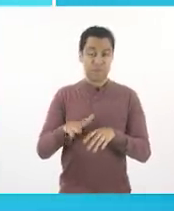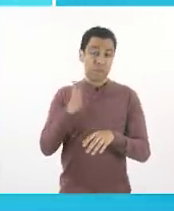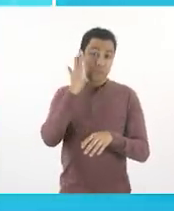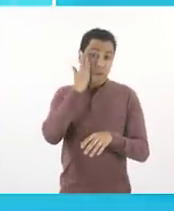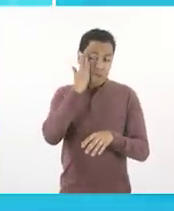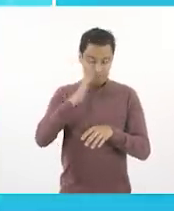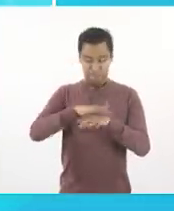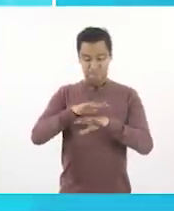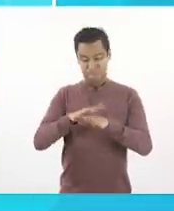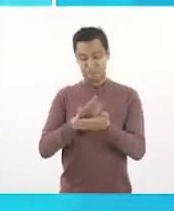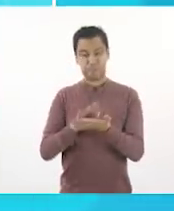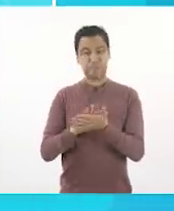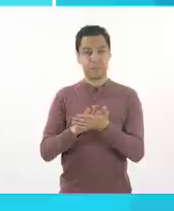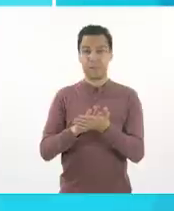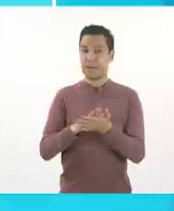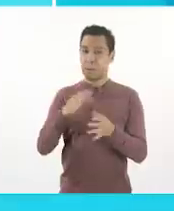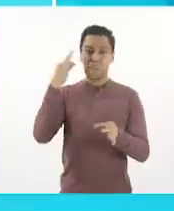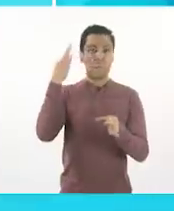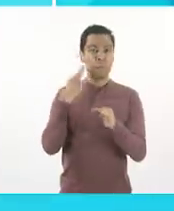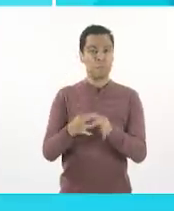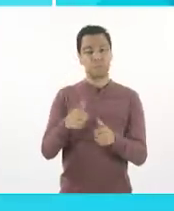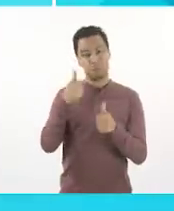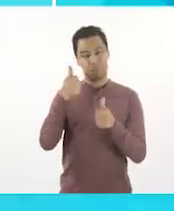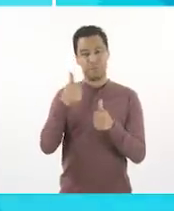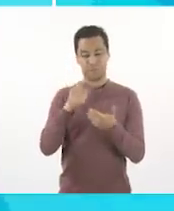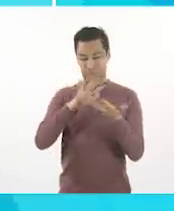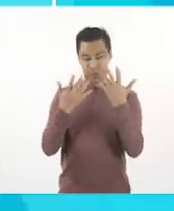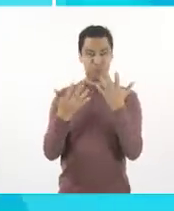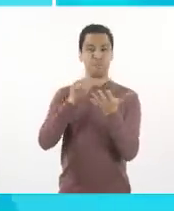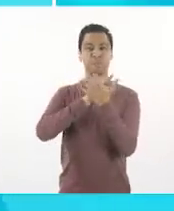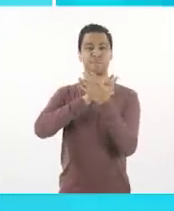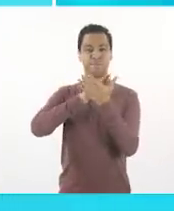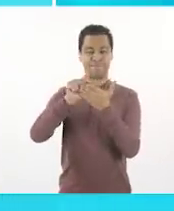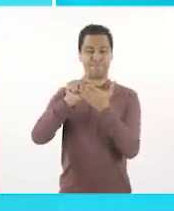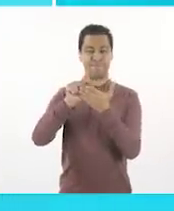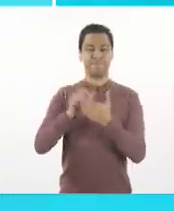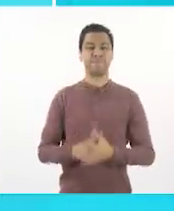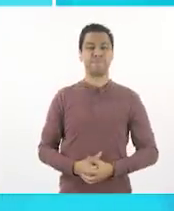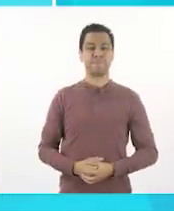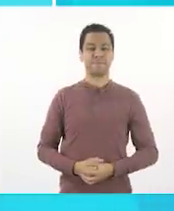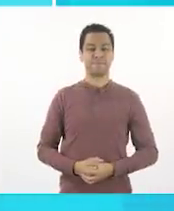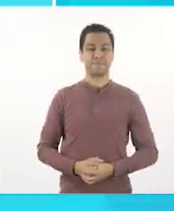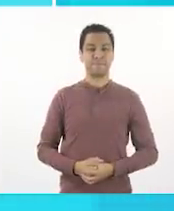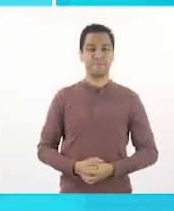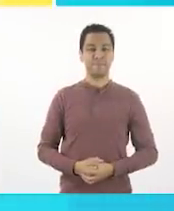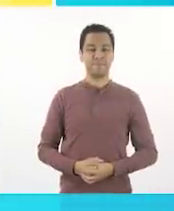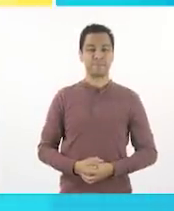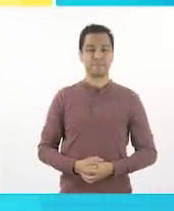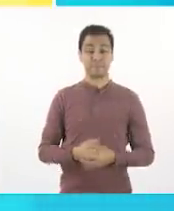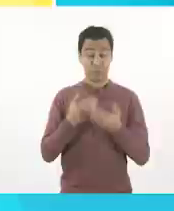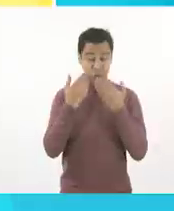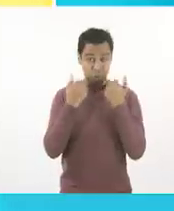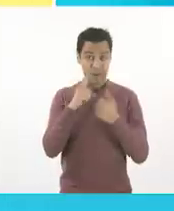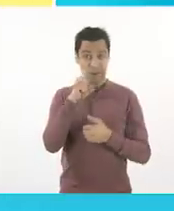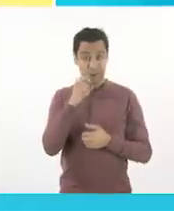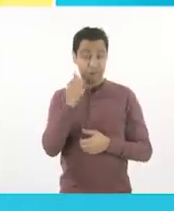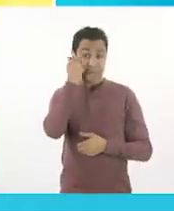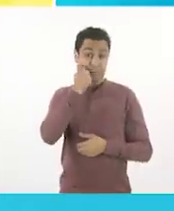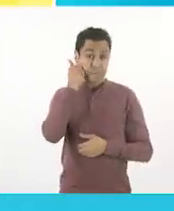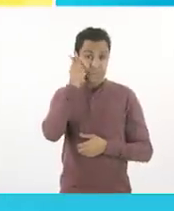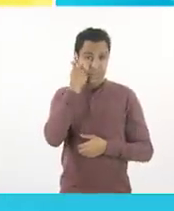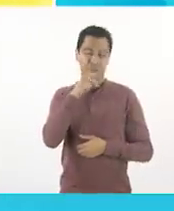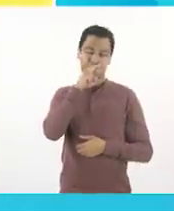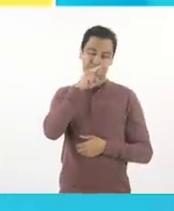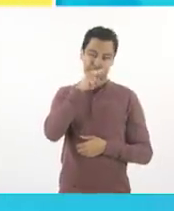Sécalas con una toalla. ¡Y listo! ¡Tus manos están limpias! Si no tienes agua y jabón,